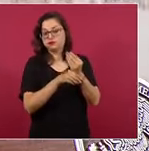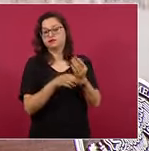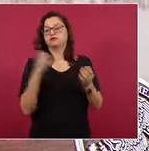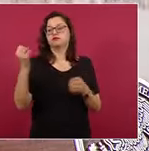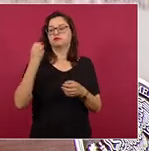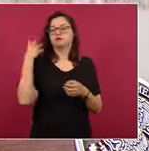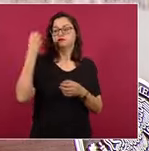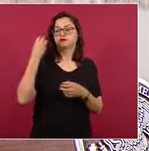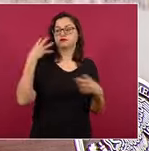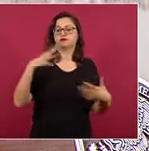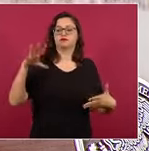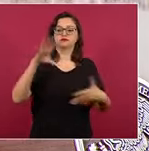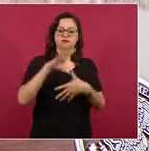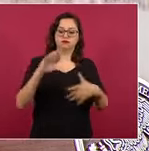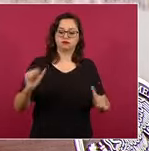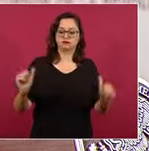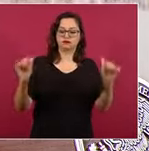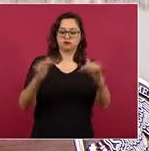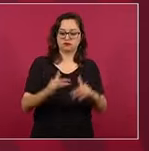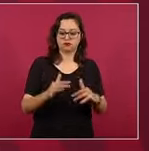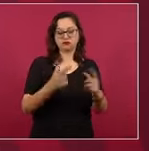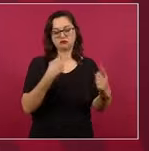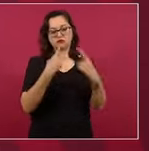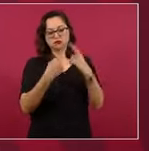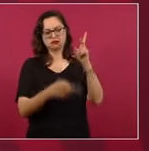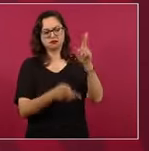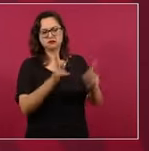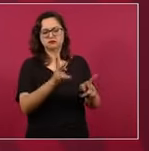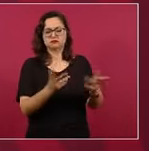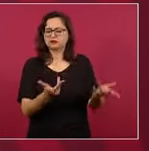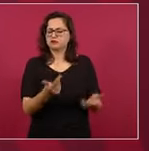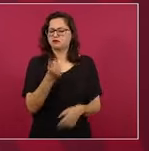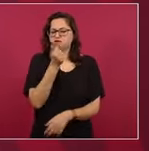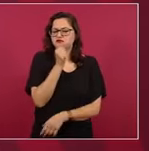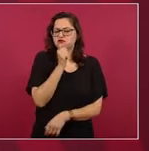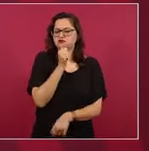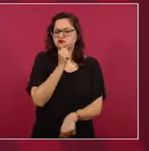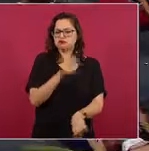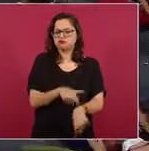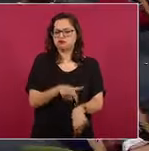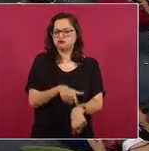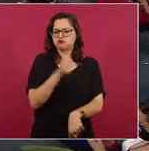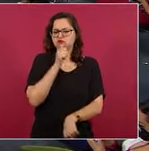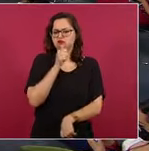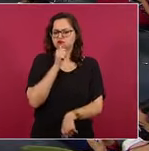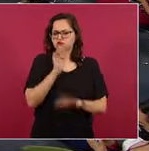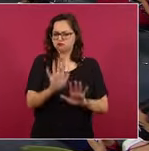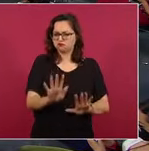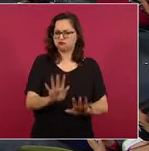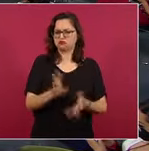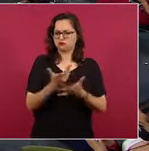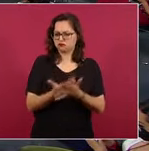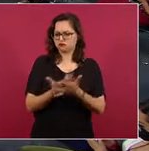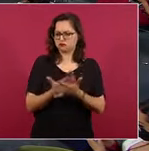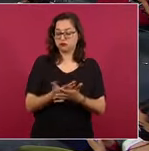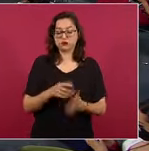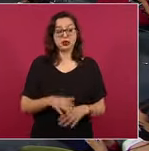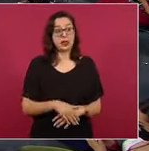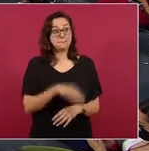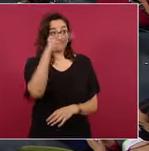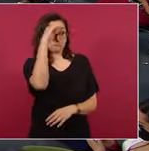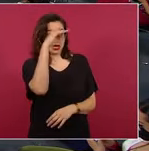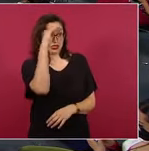Entonces, hay que esperarnos, no nos adelantemos. ¿Confían que pueda haber una respuesta con los días